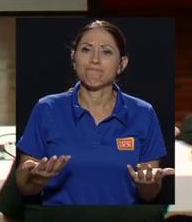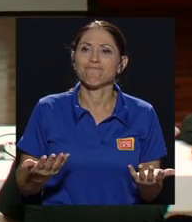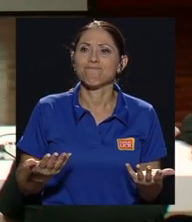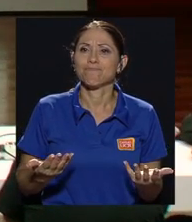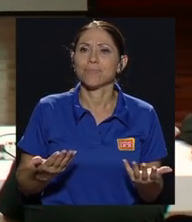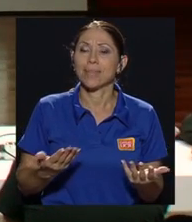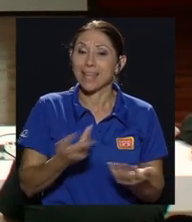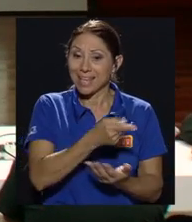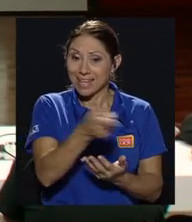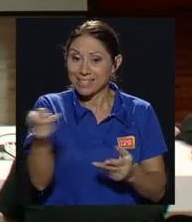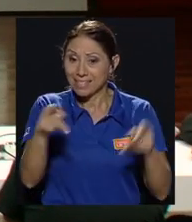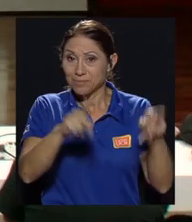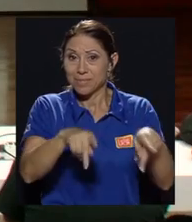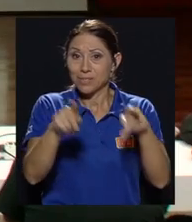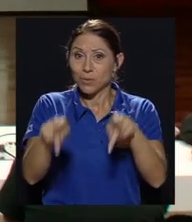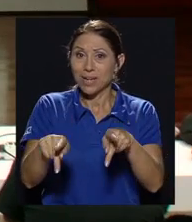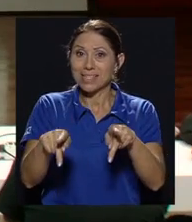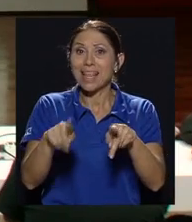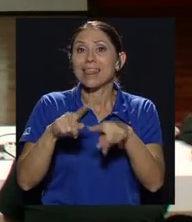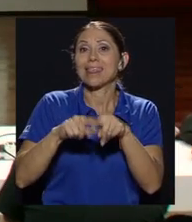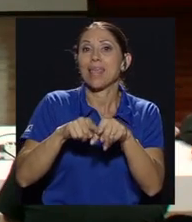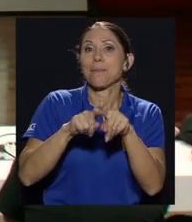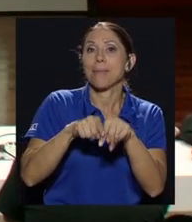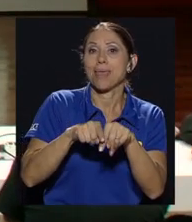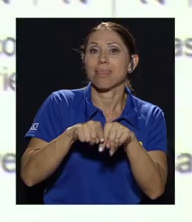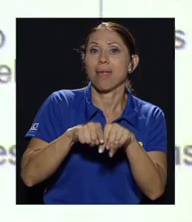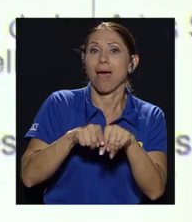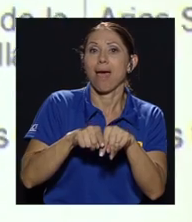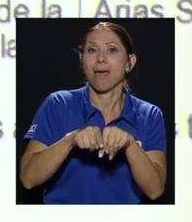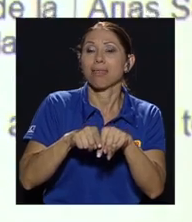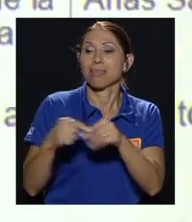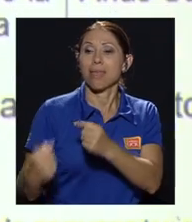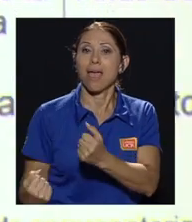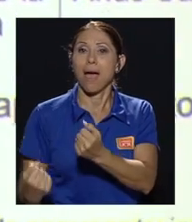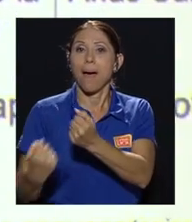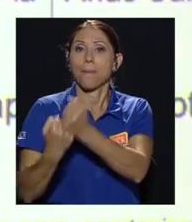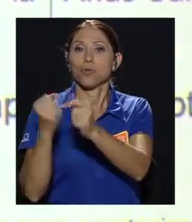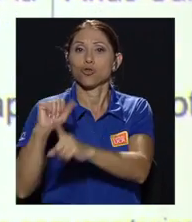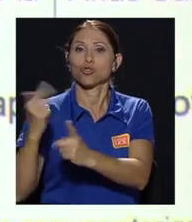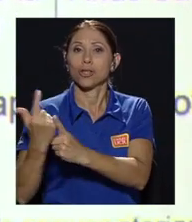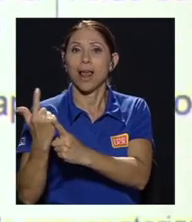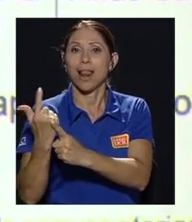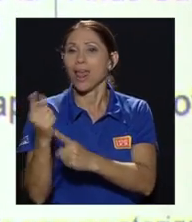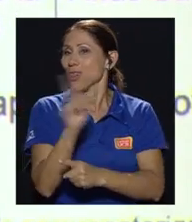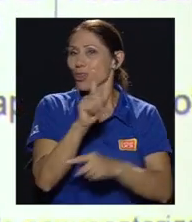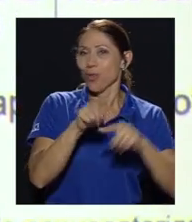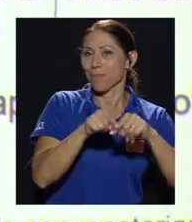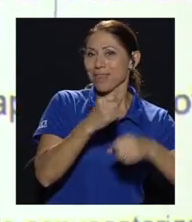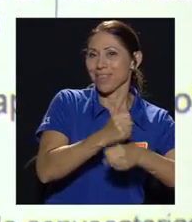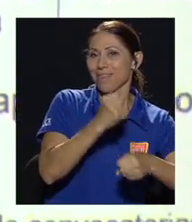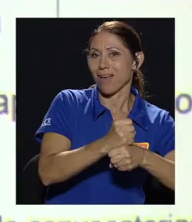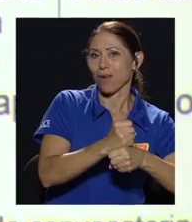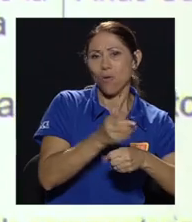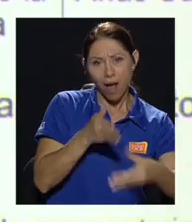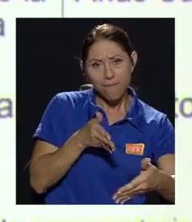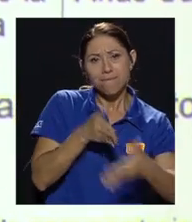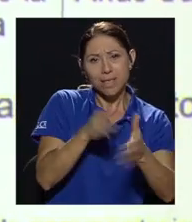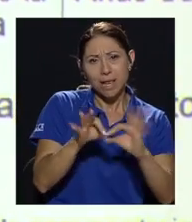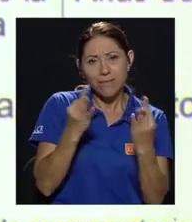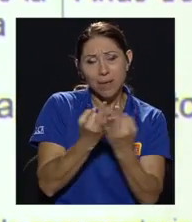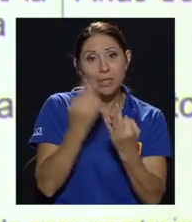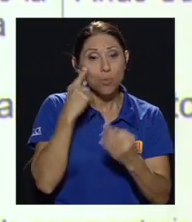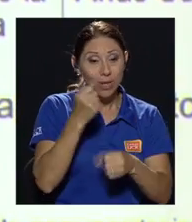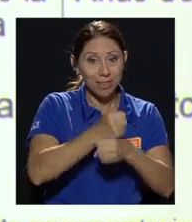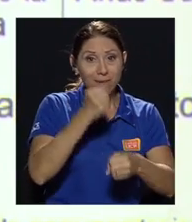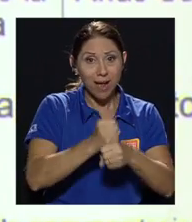dependa de la inversión social y no del trabajo afecta a las familias, porque el trabajo es el 80% del ingreso que